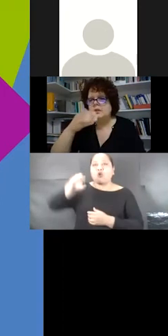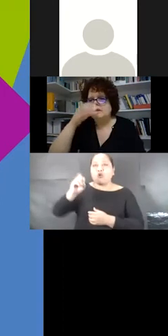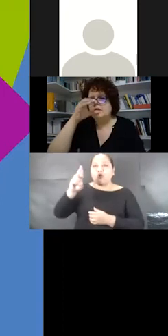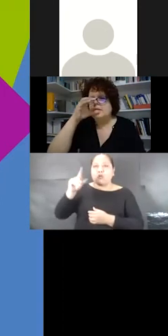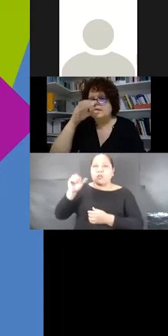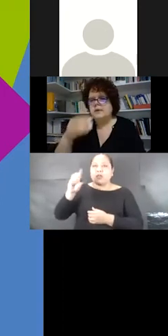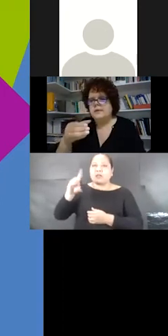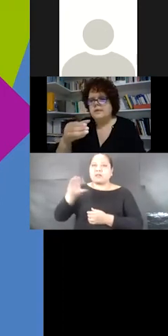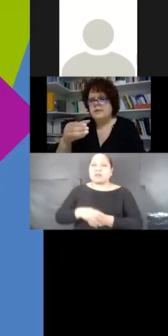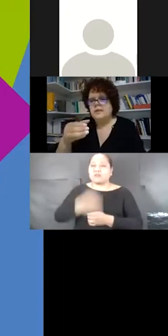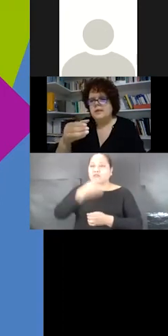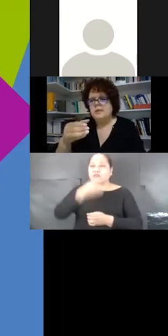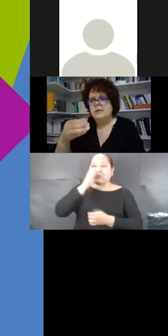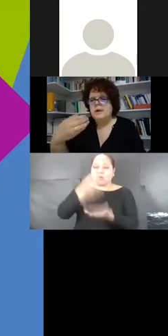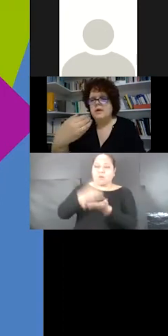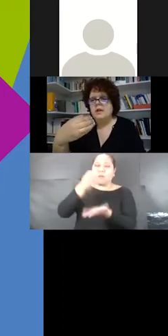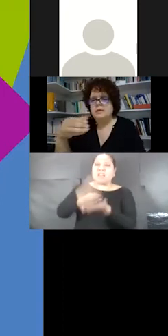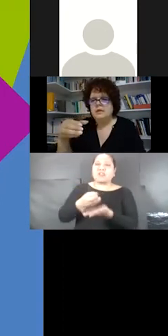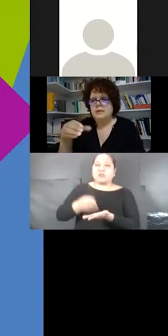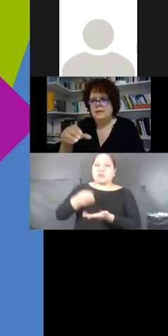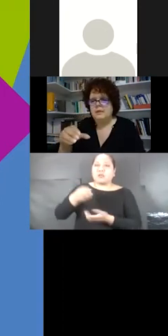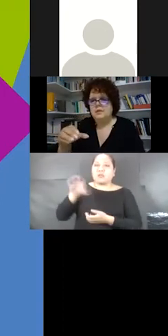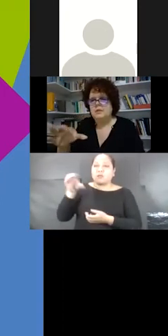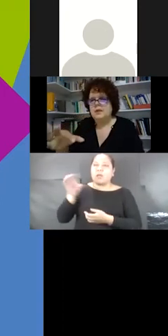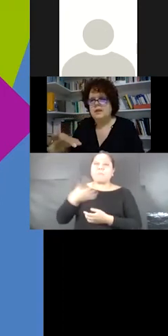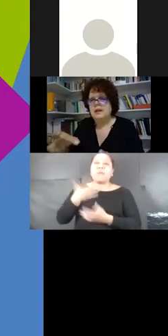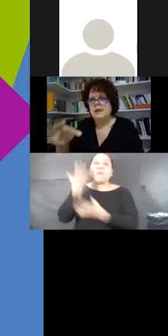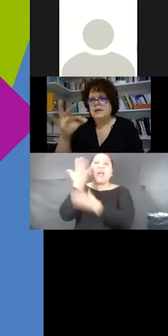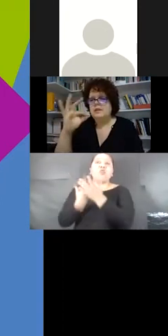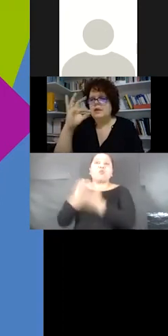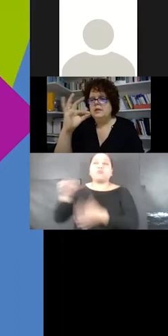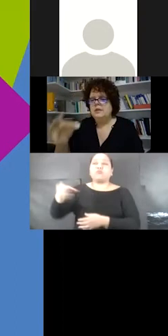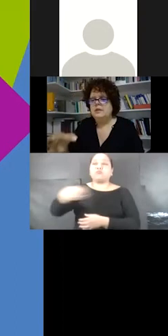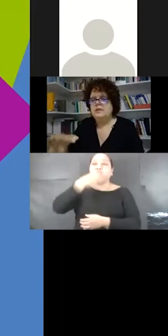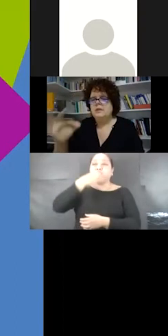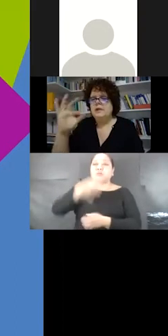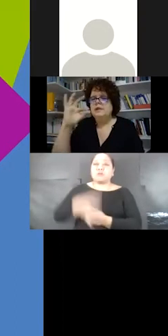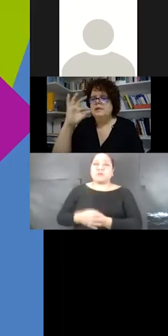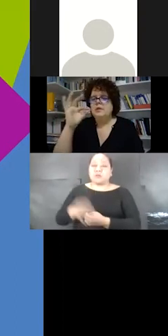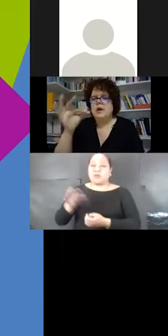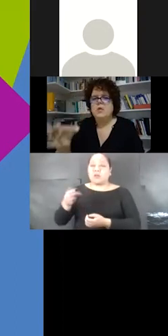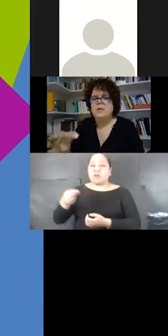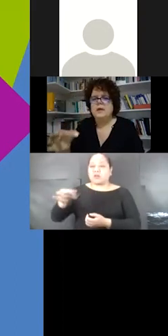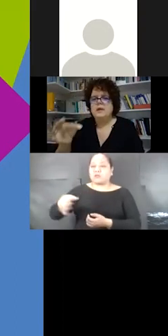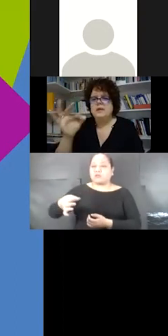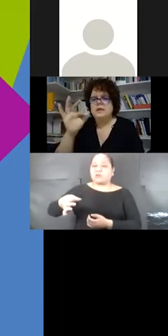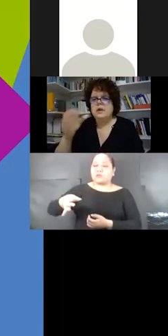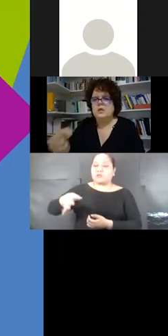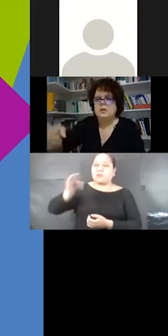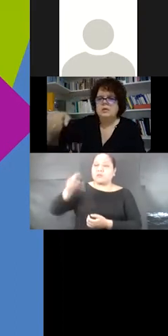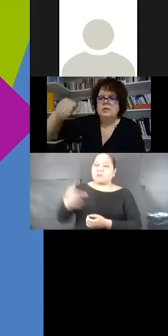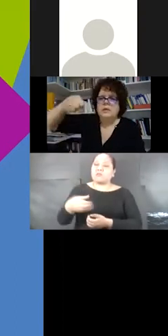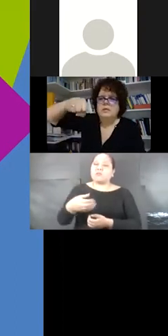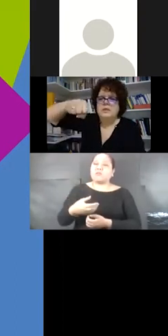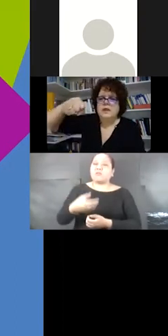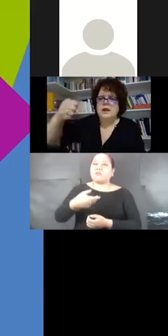vaso, mi mano adopta la forma del vaso. Si voy a agarrar si voy a tomar así, va a ser una copa, o si